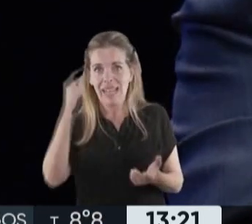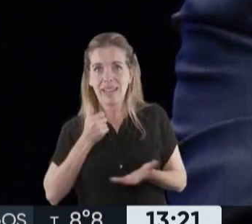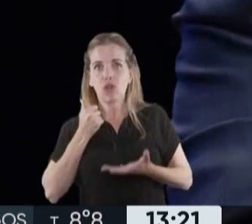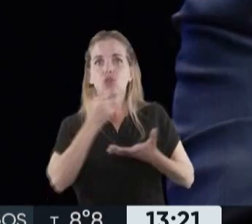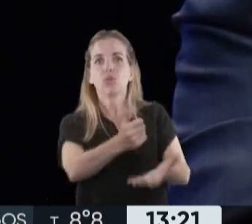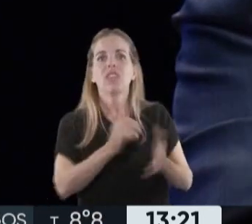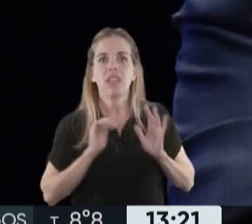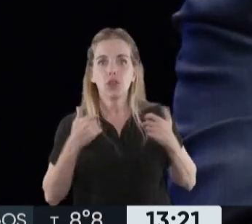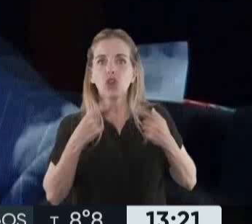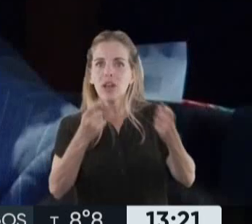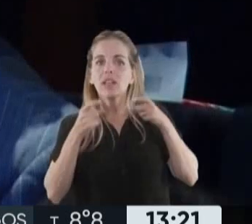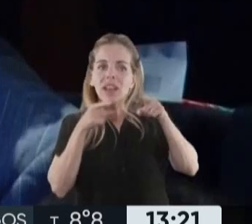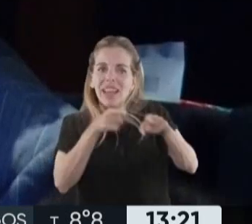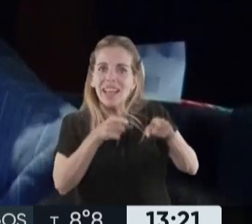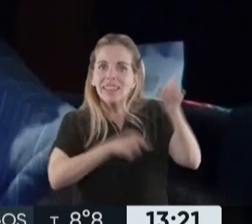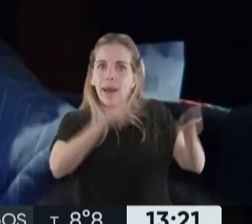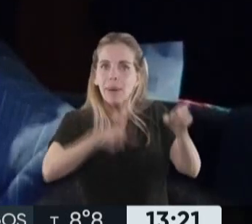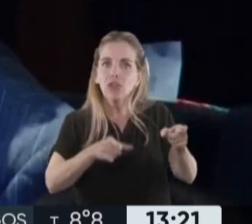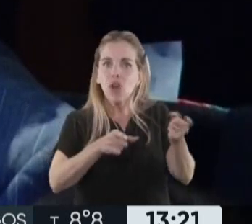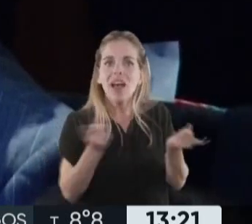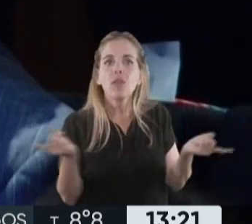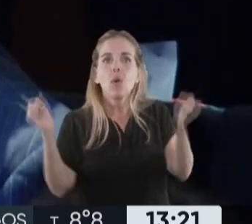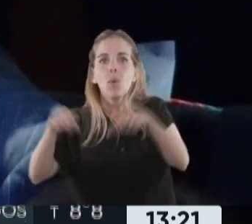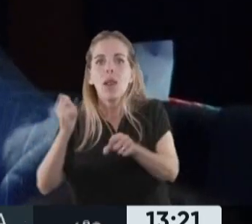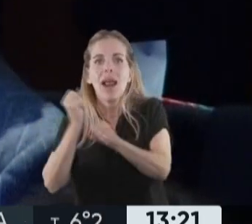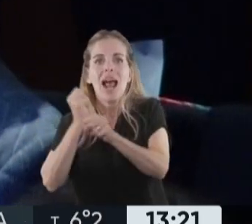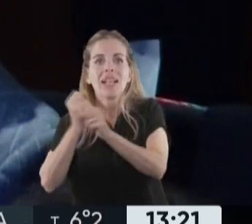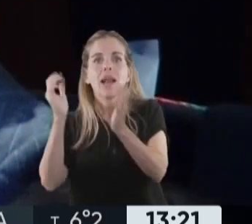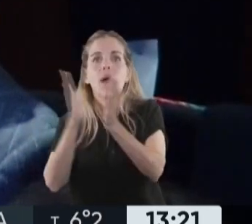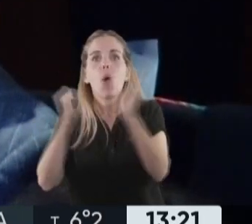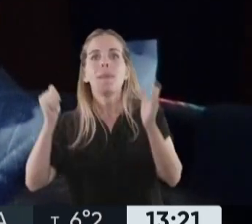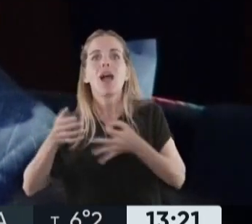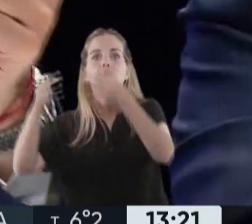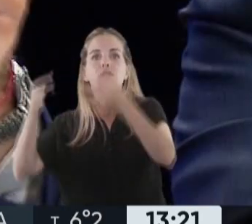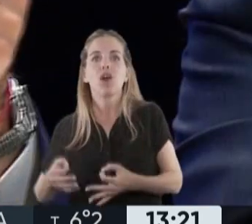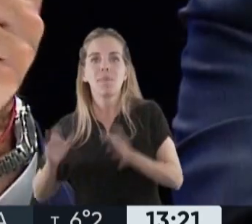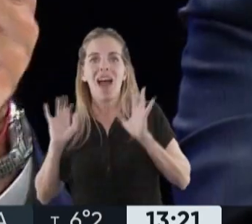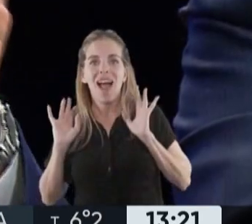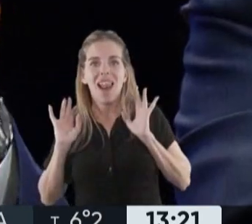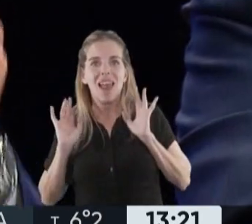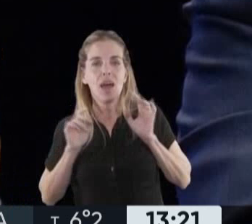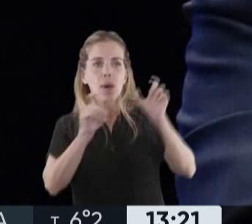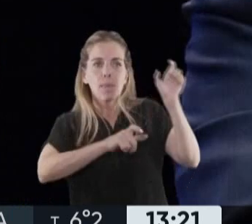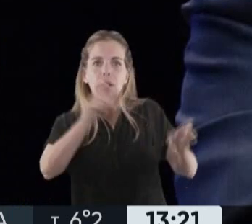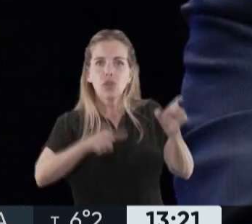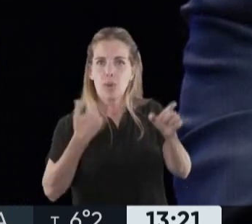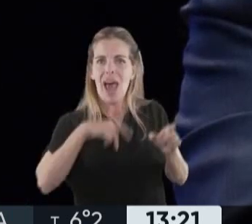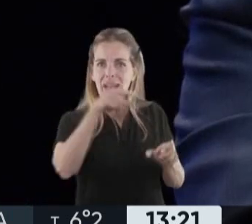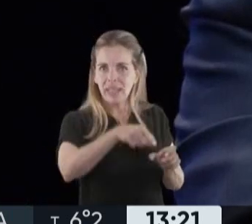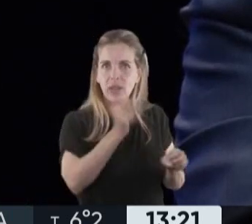necesito es que esos argentinos vuelvan al trabajo formal, porque no son argentinos que no